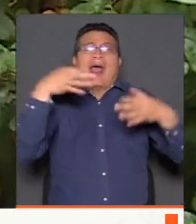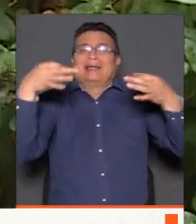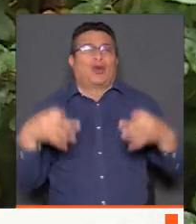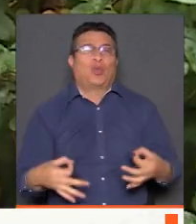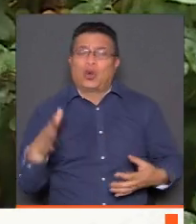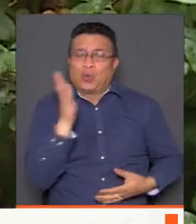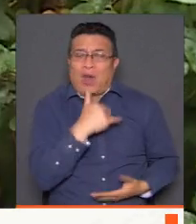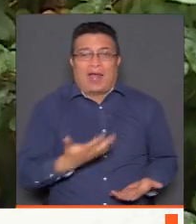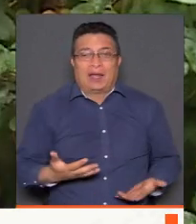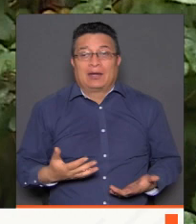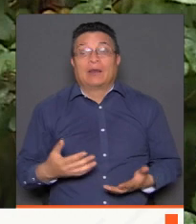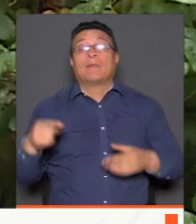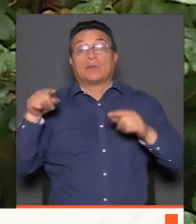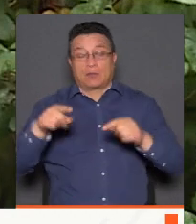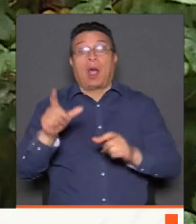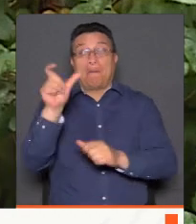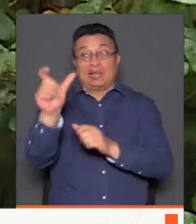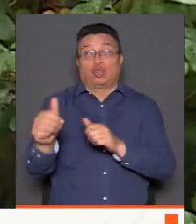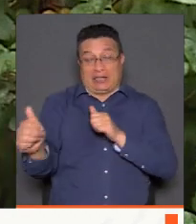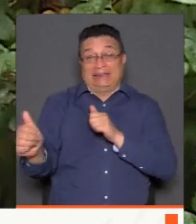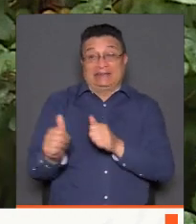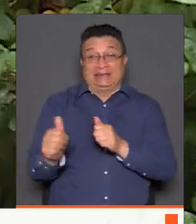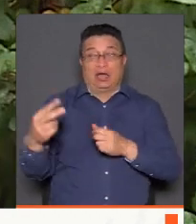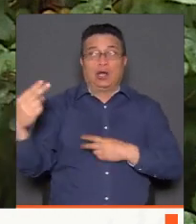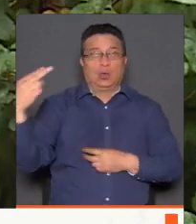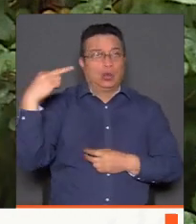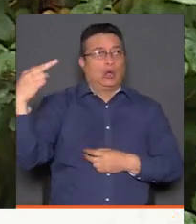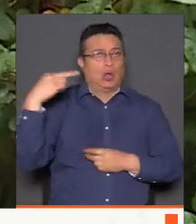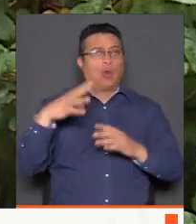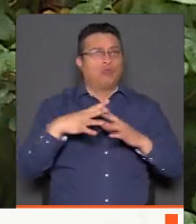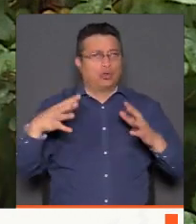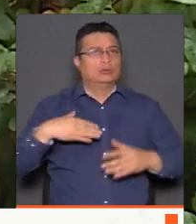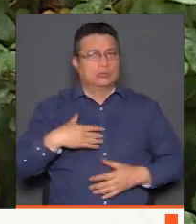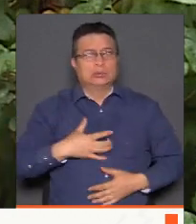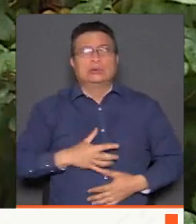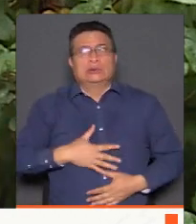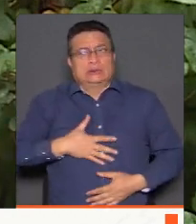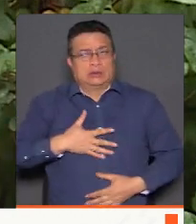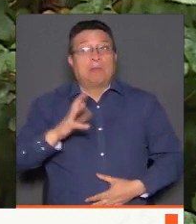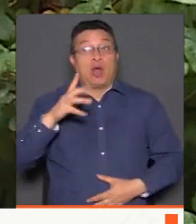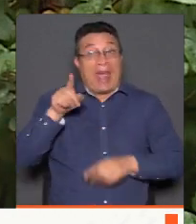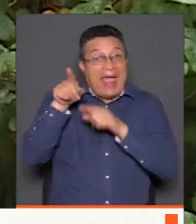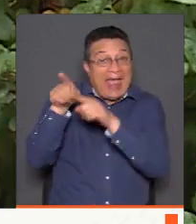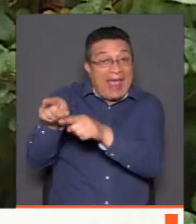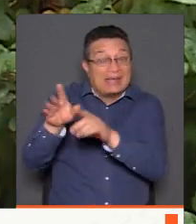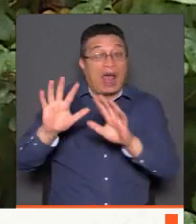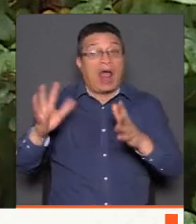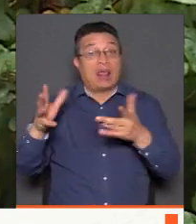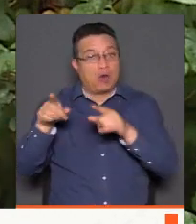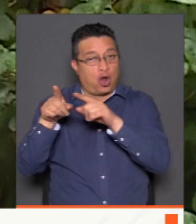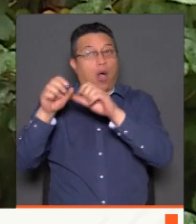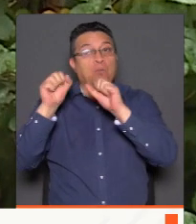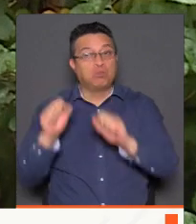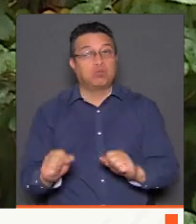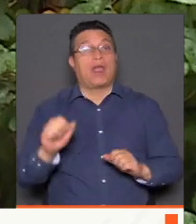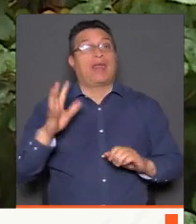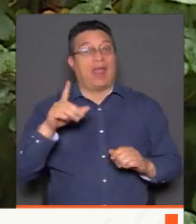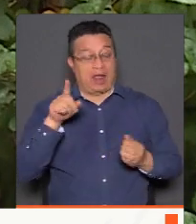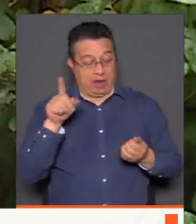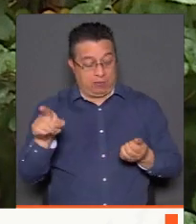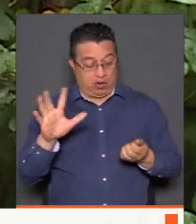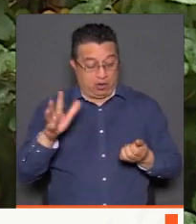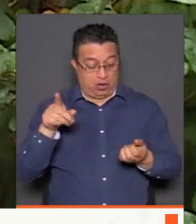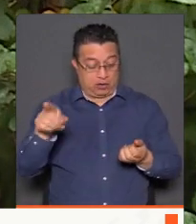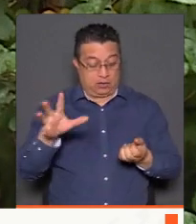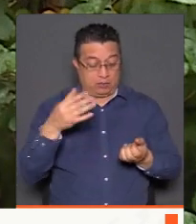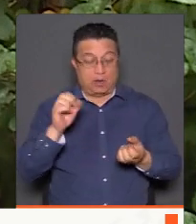había una persona cerca mía que me miraba mucho. Yo creo que esa persona puede ser que le haya